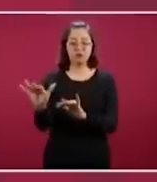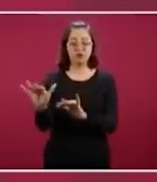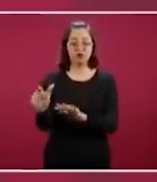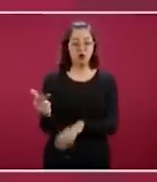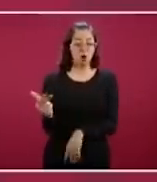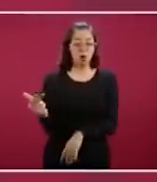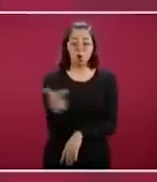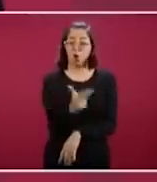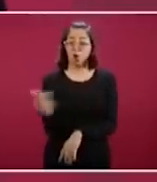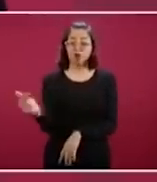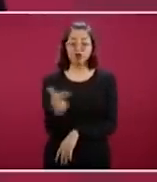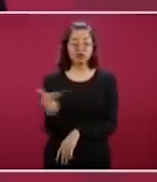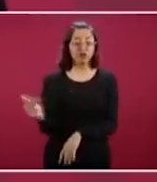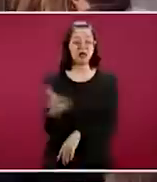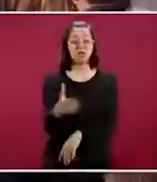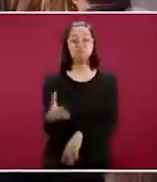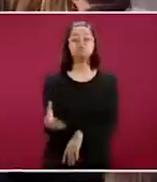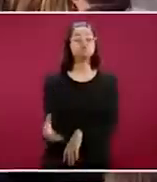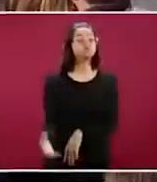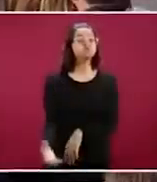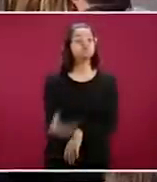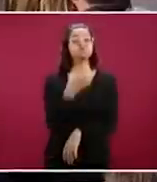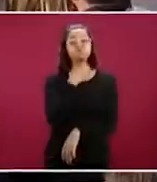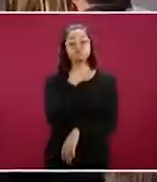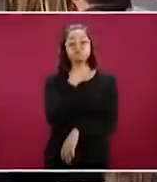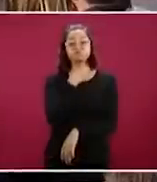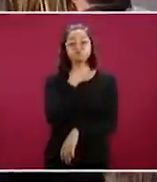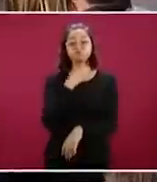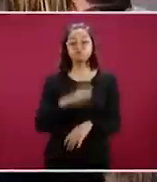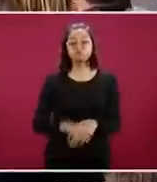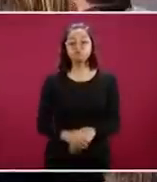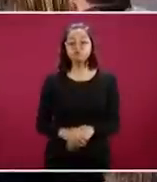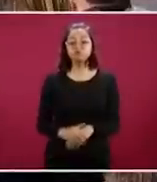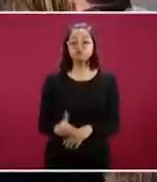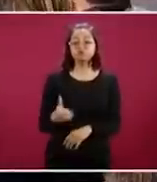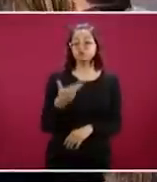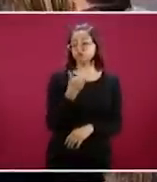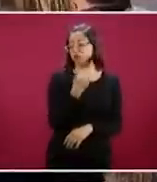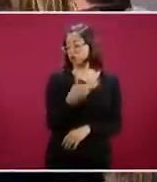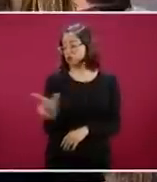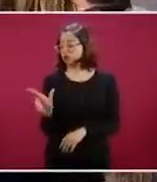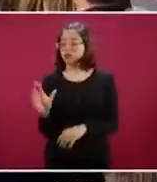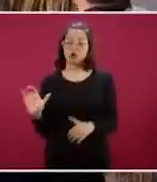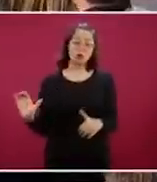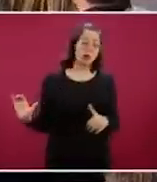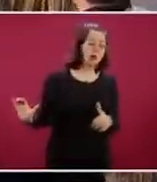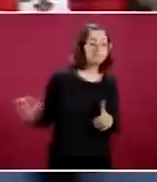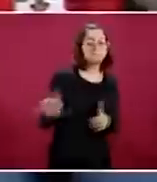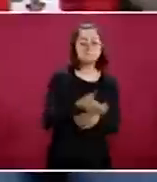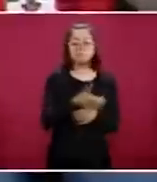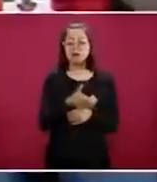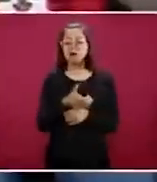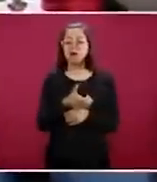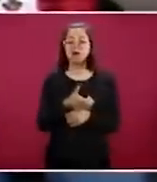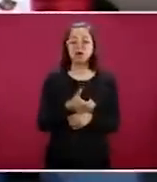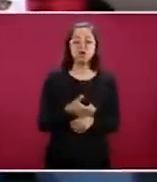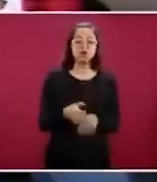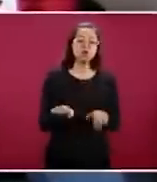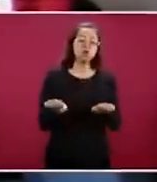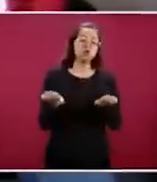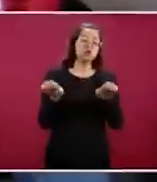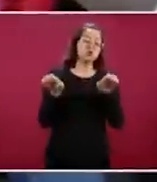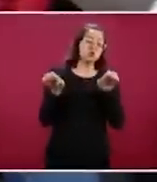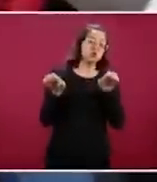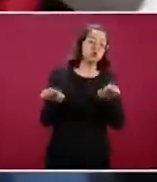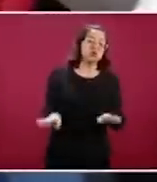los hoteles, y eran los clientes de los restaurantes y de los bares más lujosos,